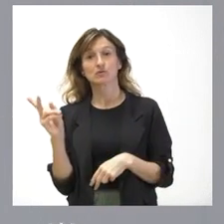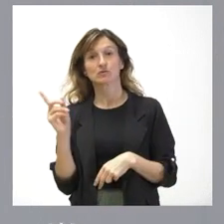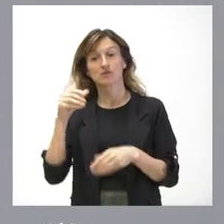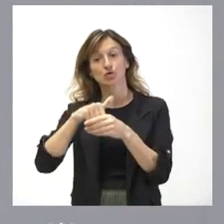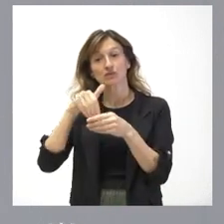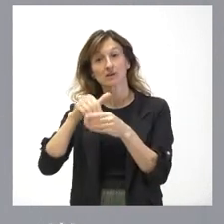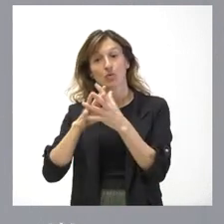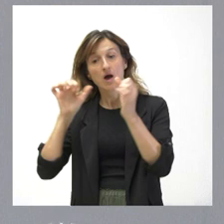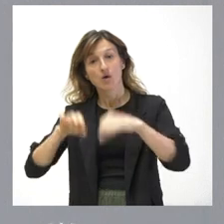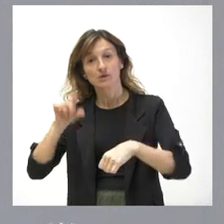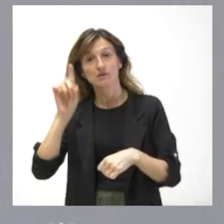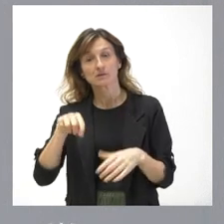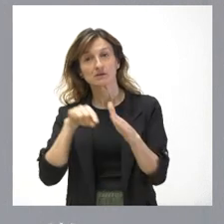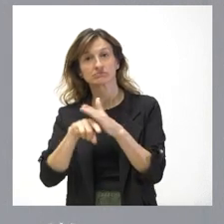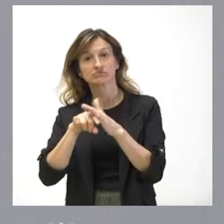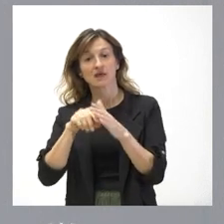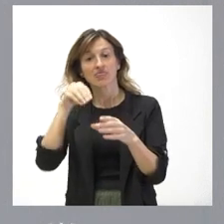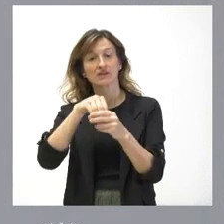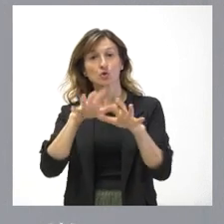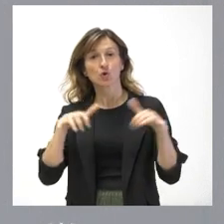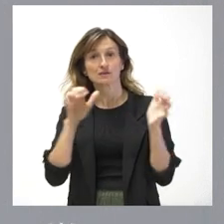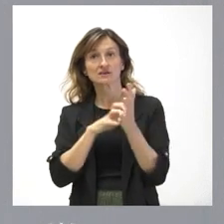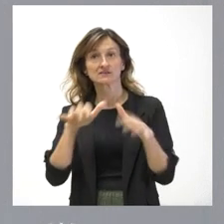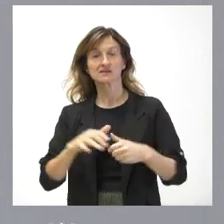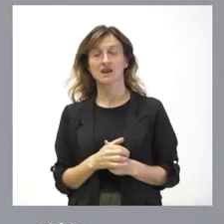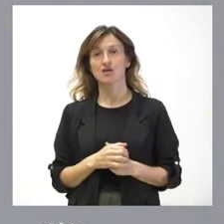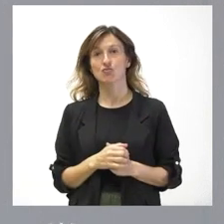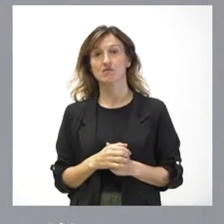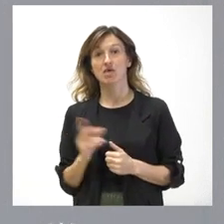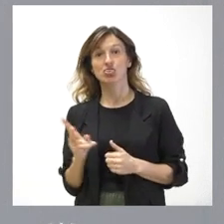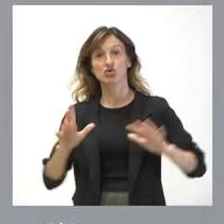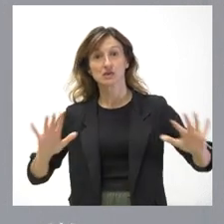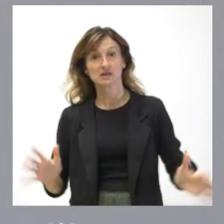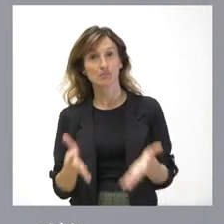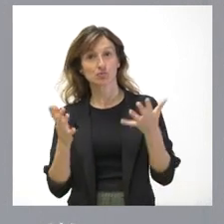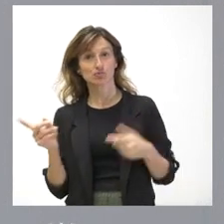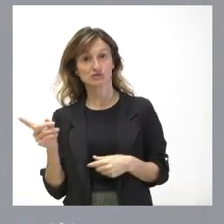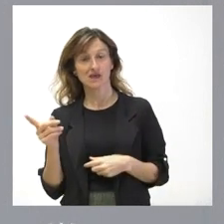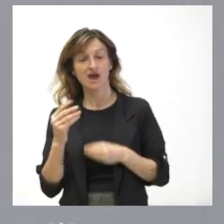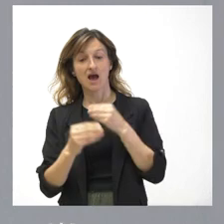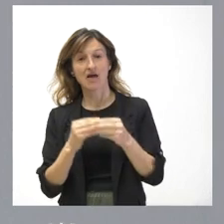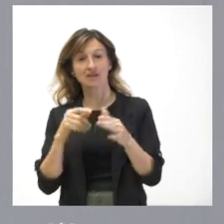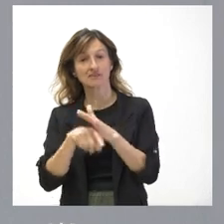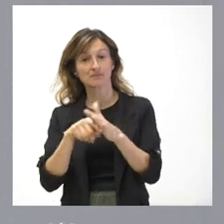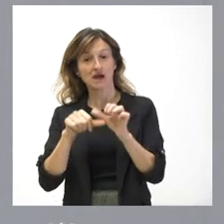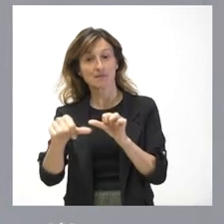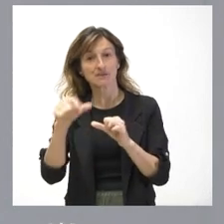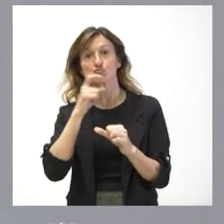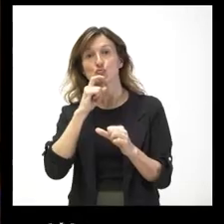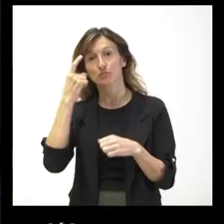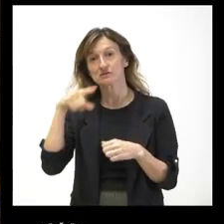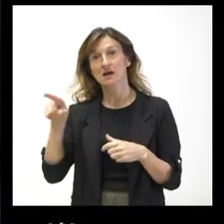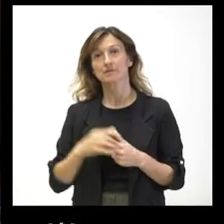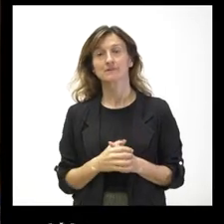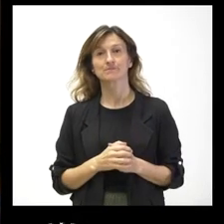contenido de la misma y su tramitación en las cortes de Castilla y león Porque si ellos lo han impulsado ellos sabrán qué hacer y cómo tramitarlo a partir de ahora